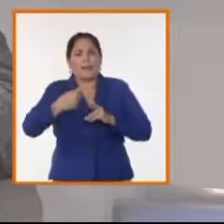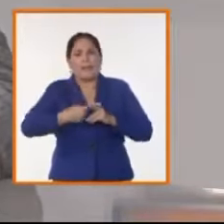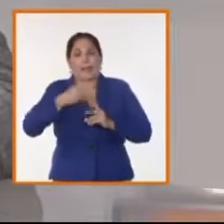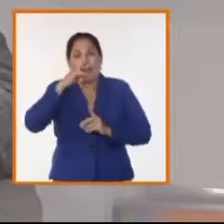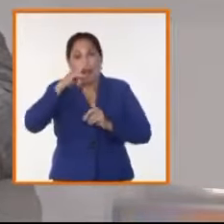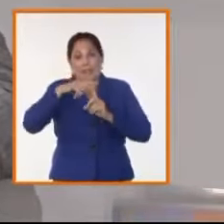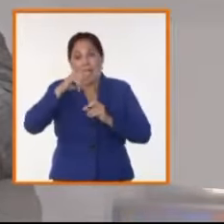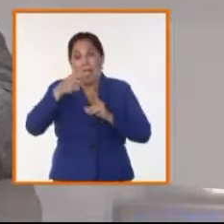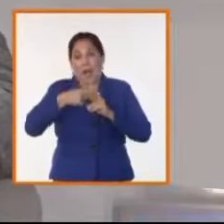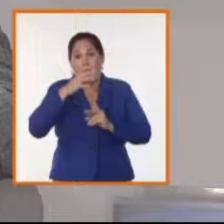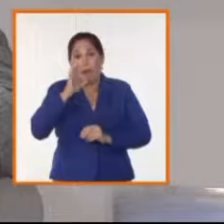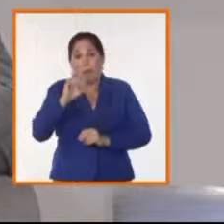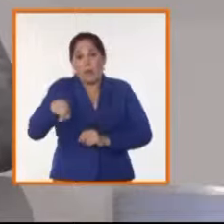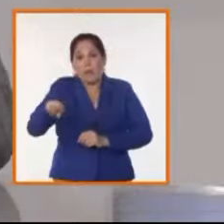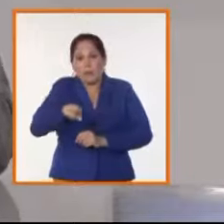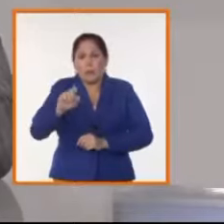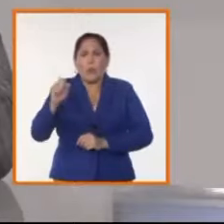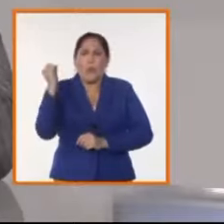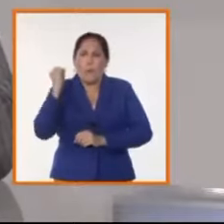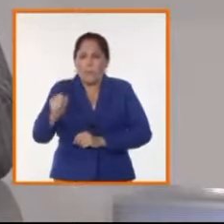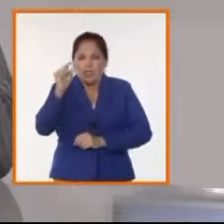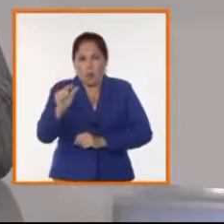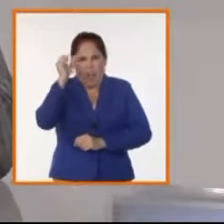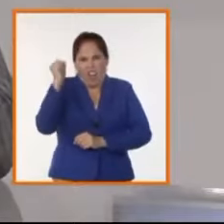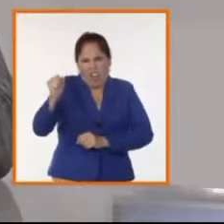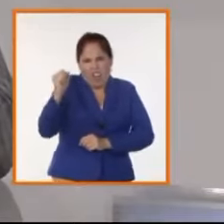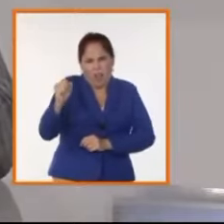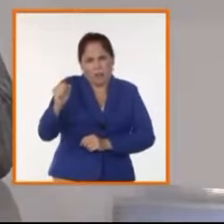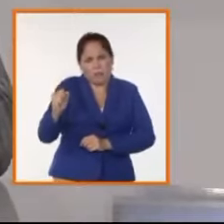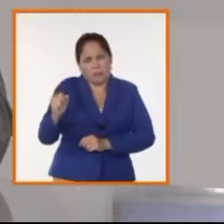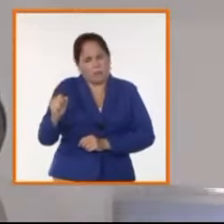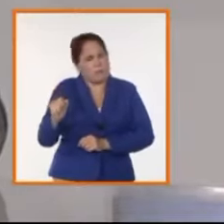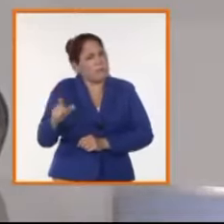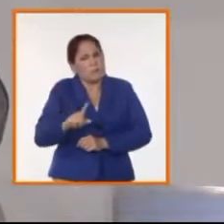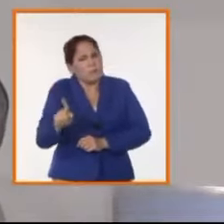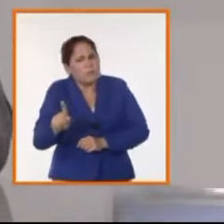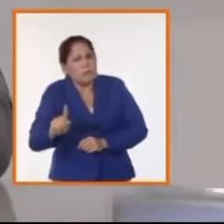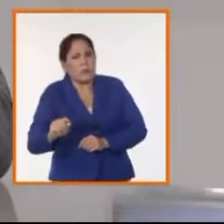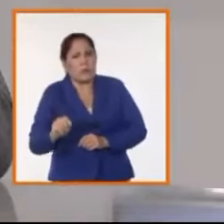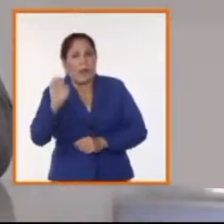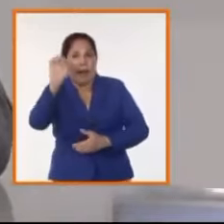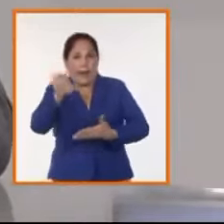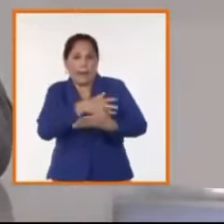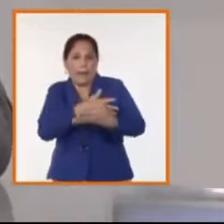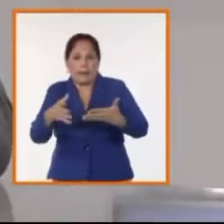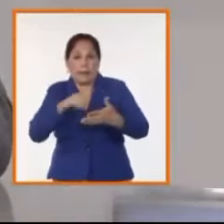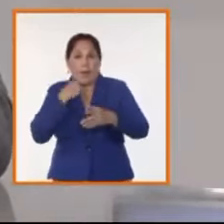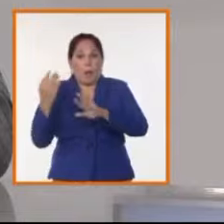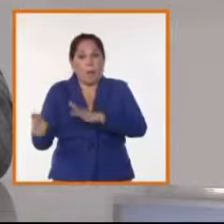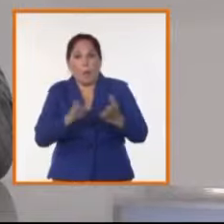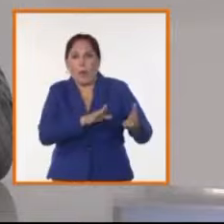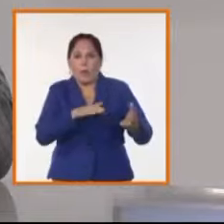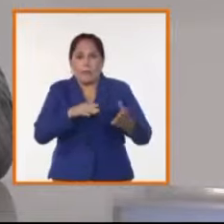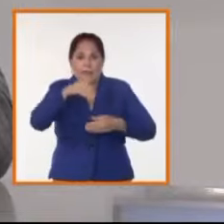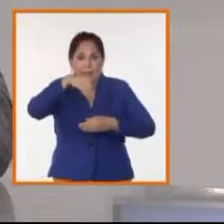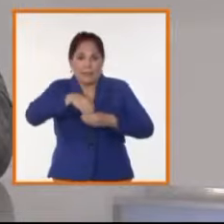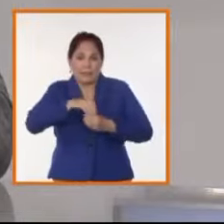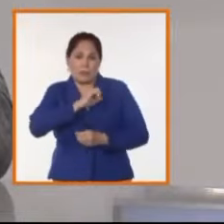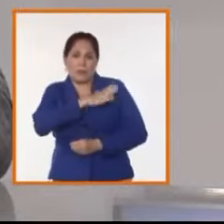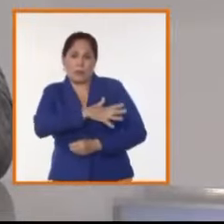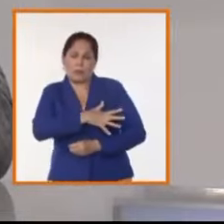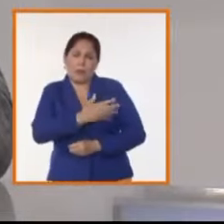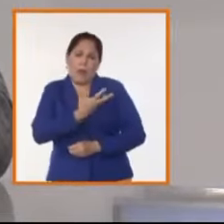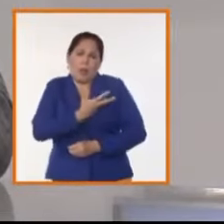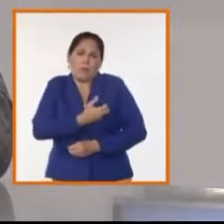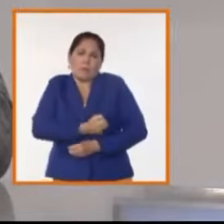criminal ahí están las estadísticas es decir todos los días cuesta trabajo seguirle el ritmo a las estadísticas de los fallecidos y un altísimo